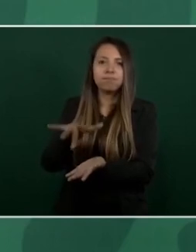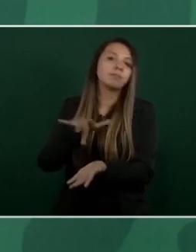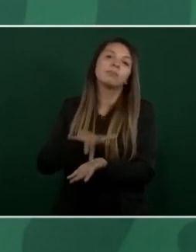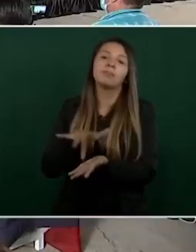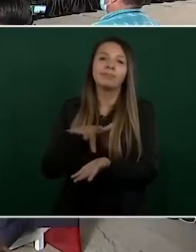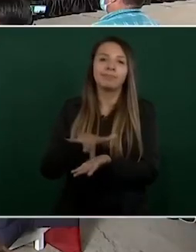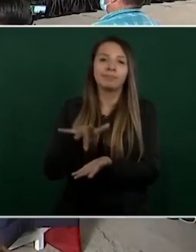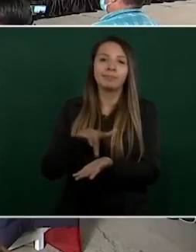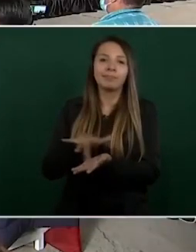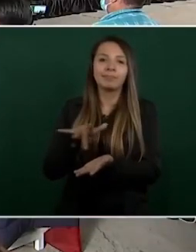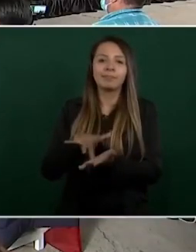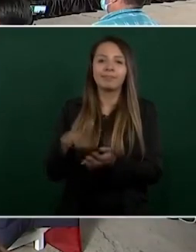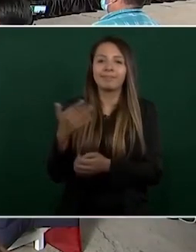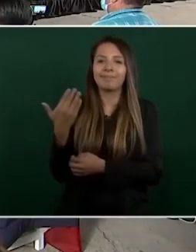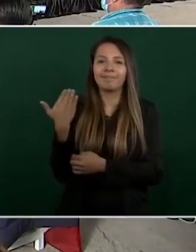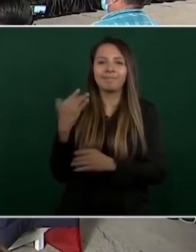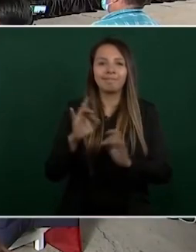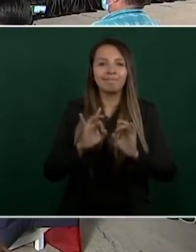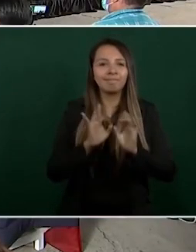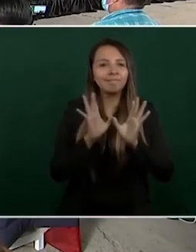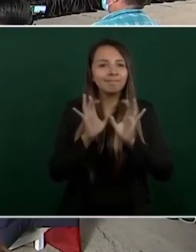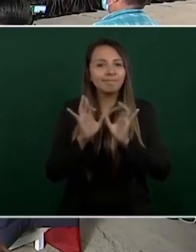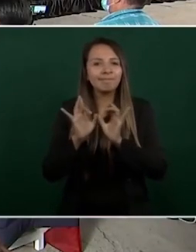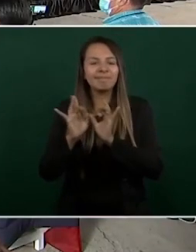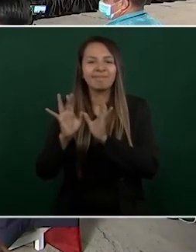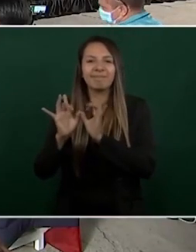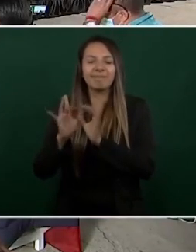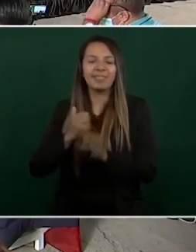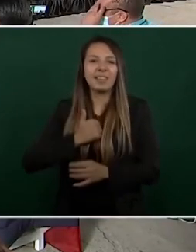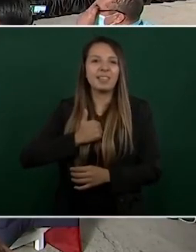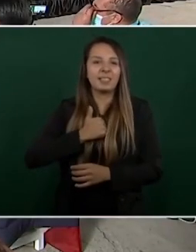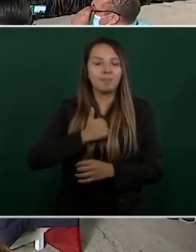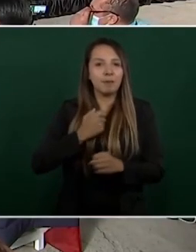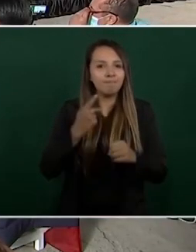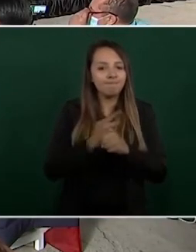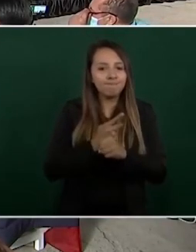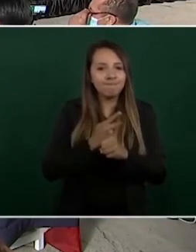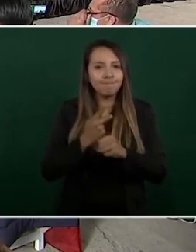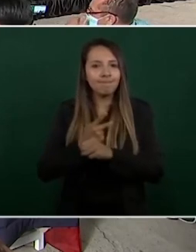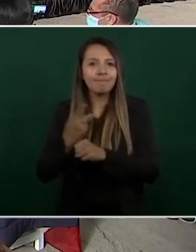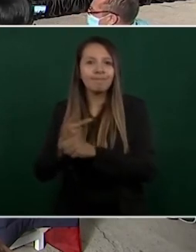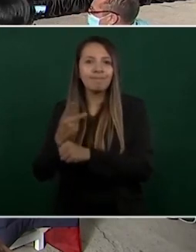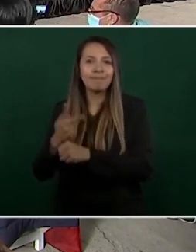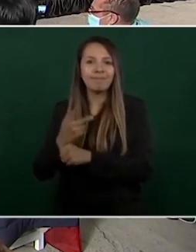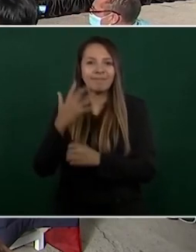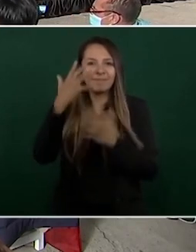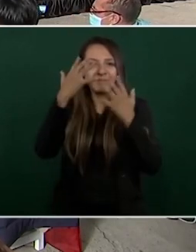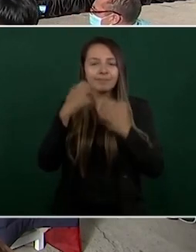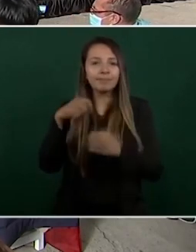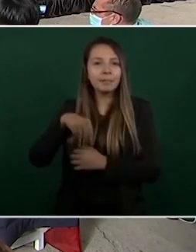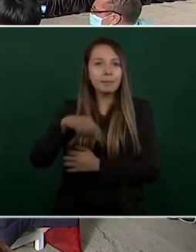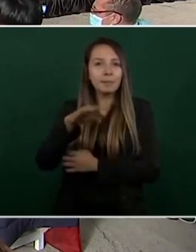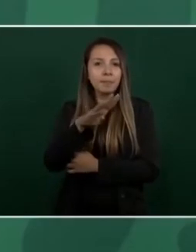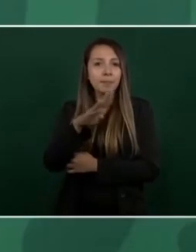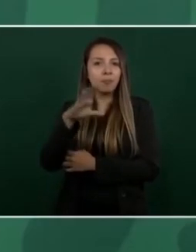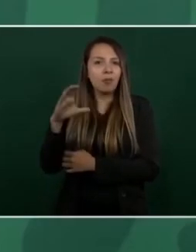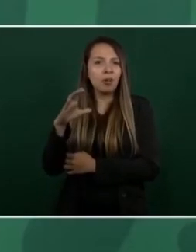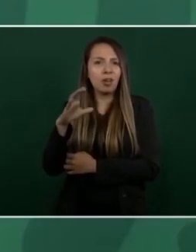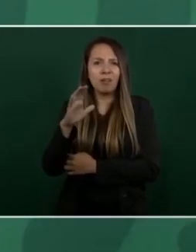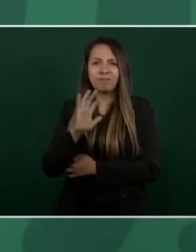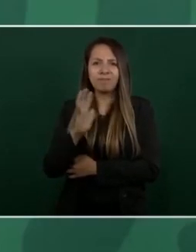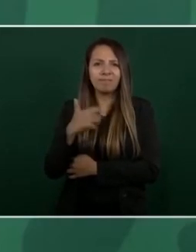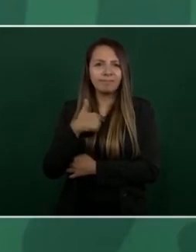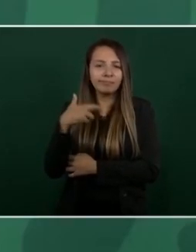se presentaron estos hechos lamentables en Baja California, de inmediato